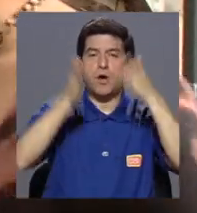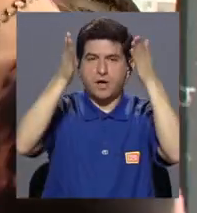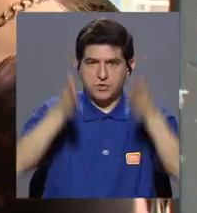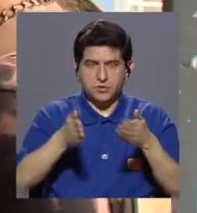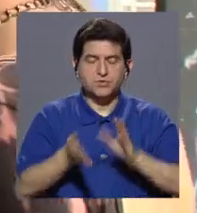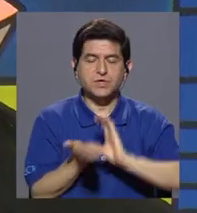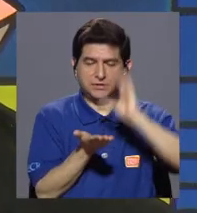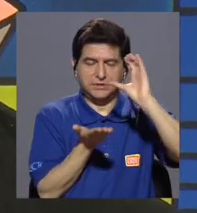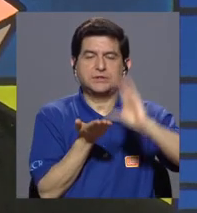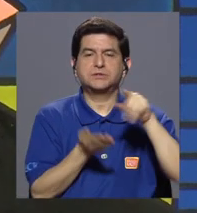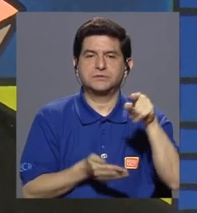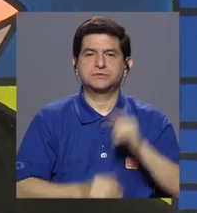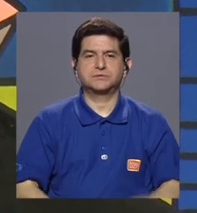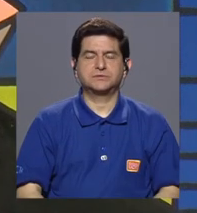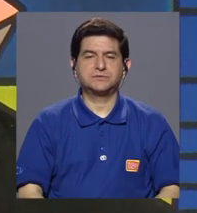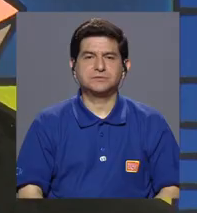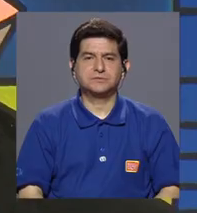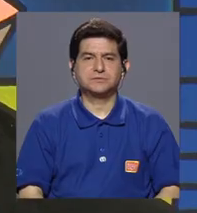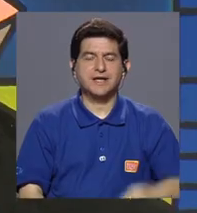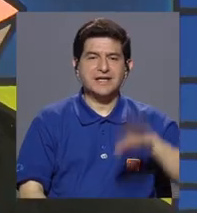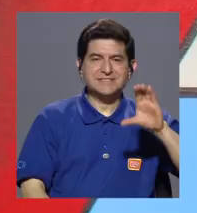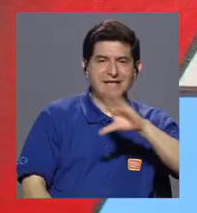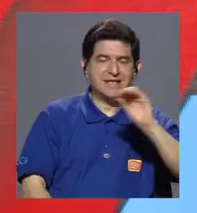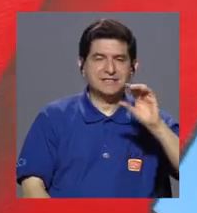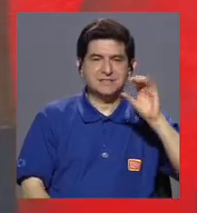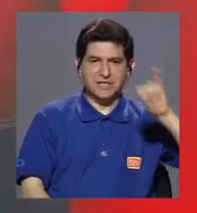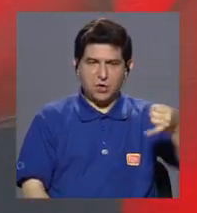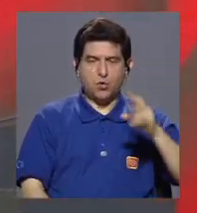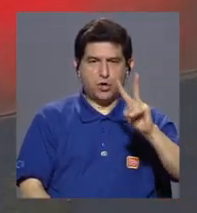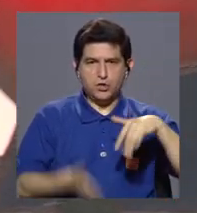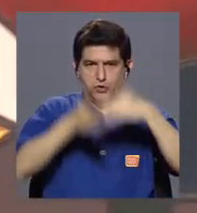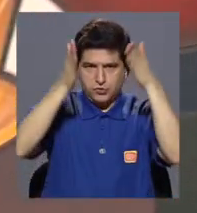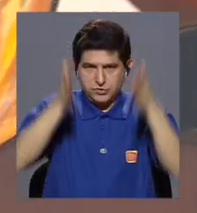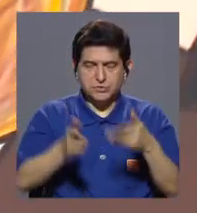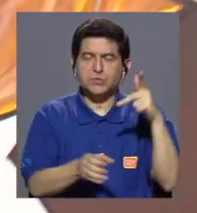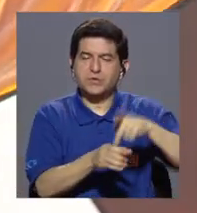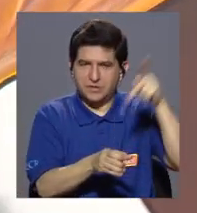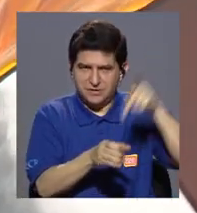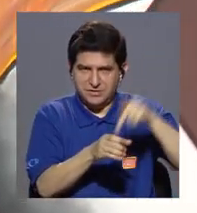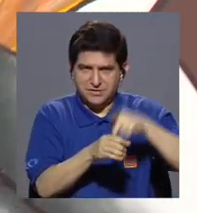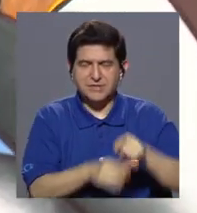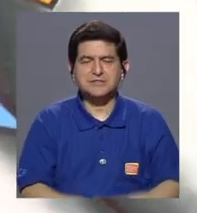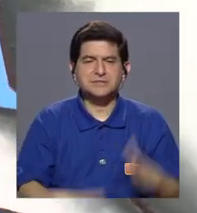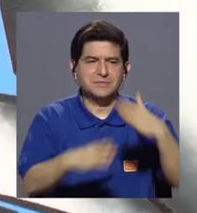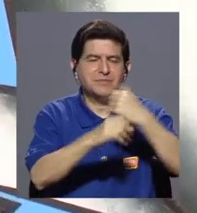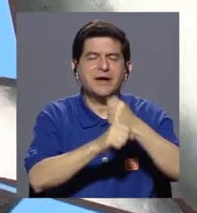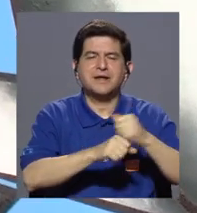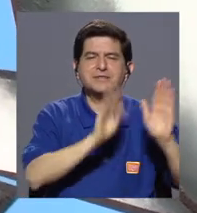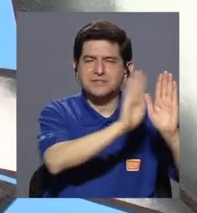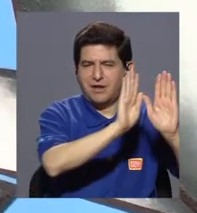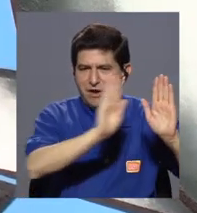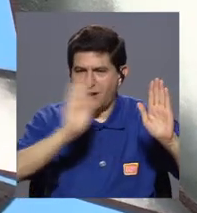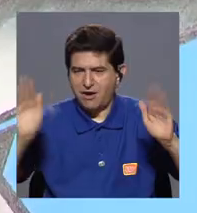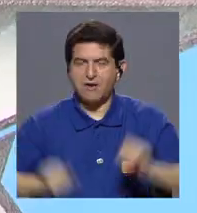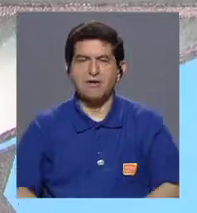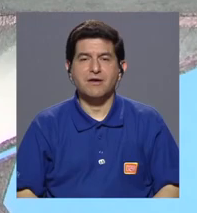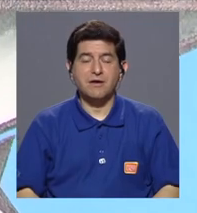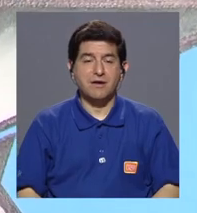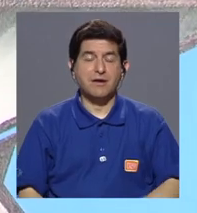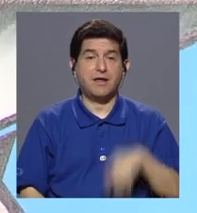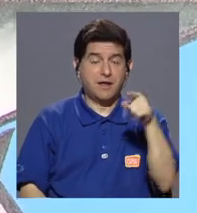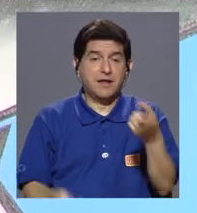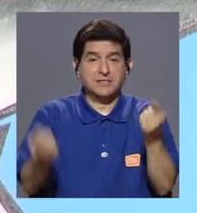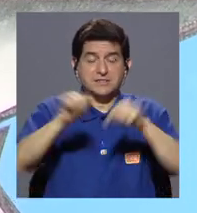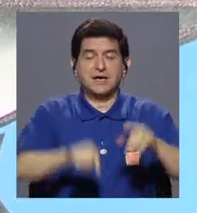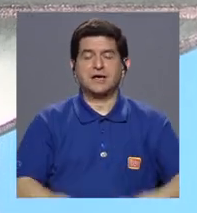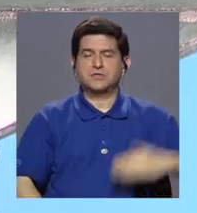estudiantes del curso celeste y jorge son todos los estudiantes que participaron en la confección del mural con el óleo de